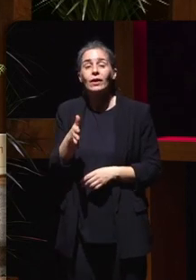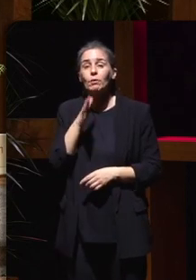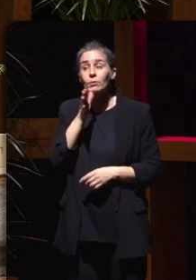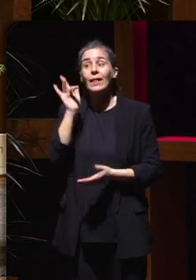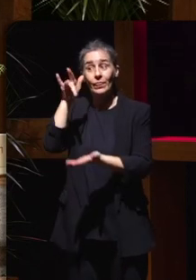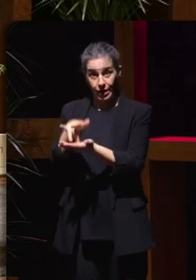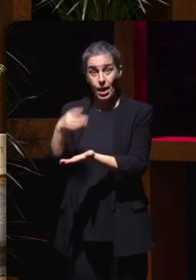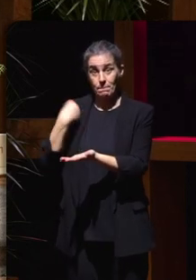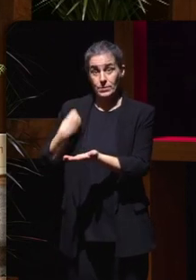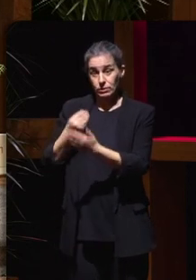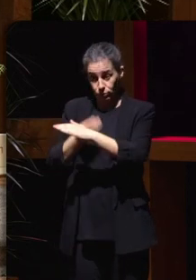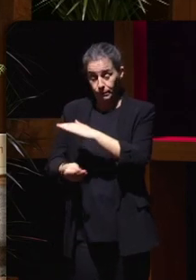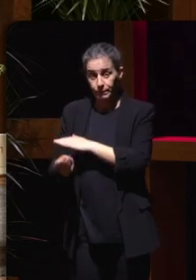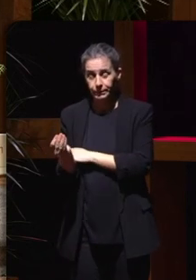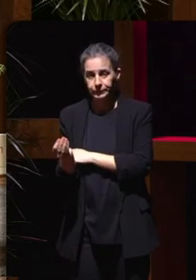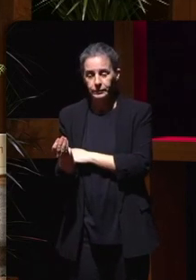fue